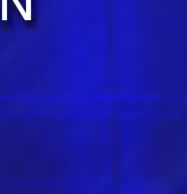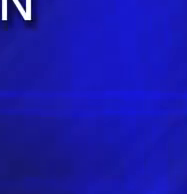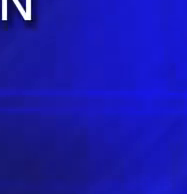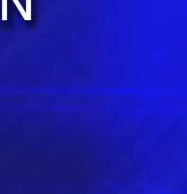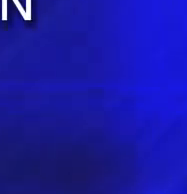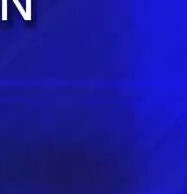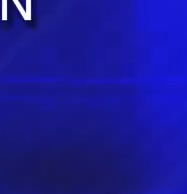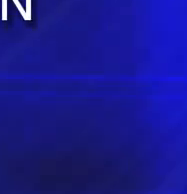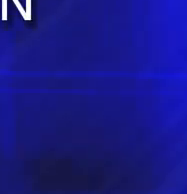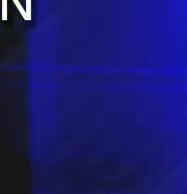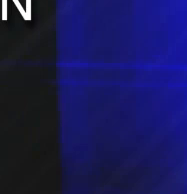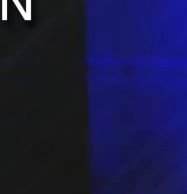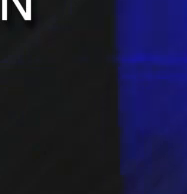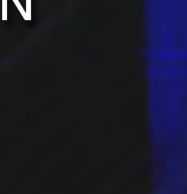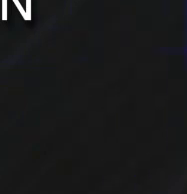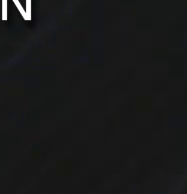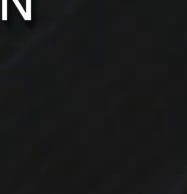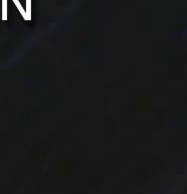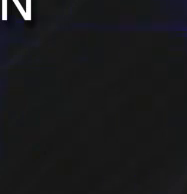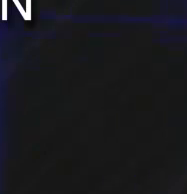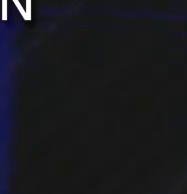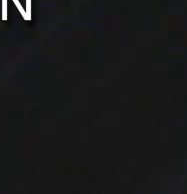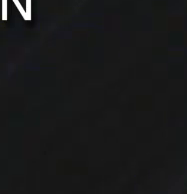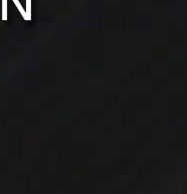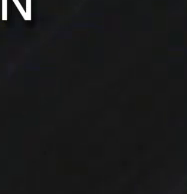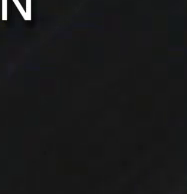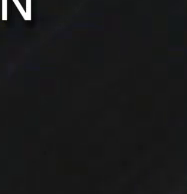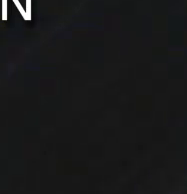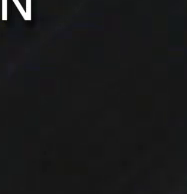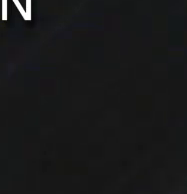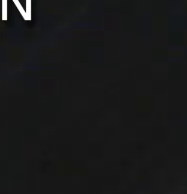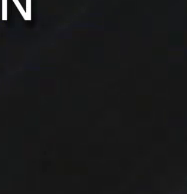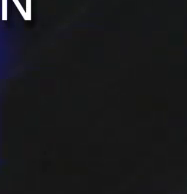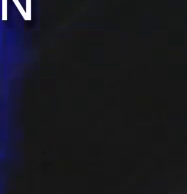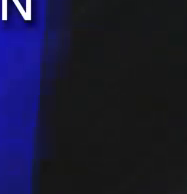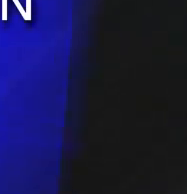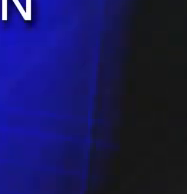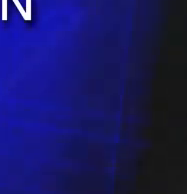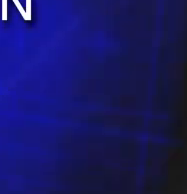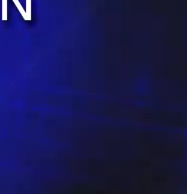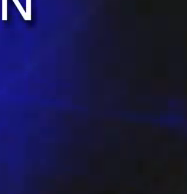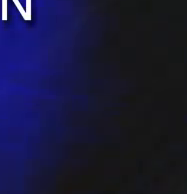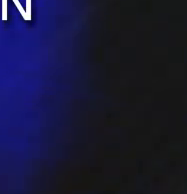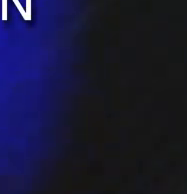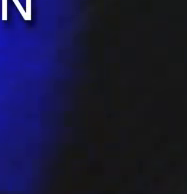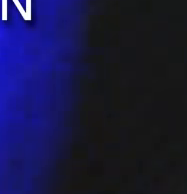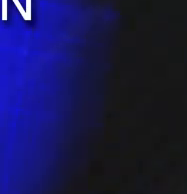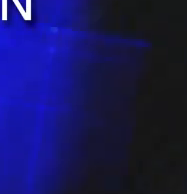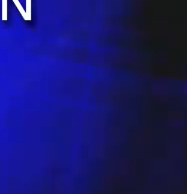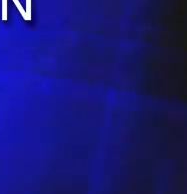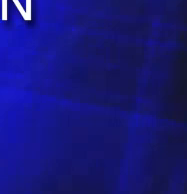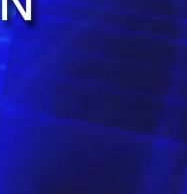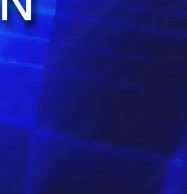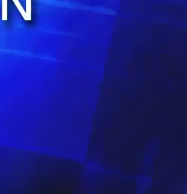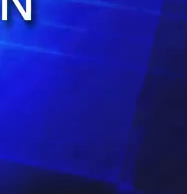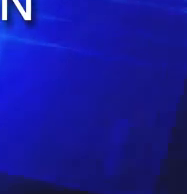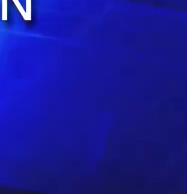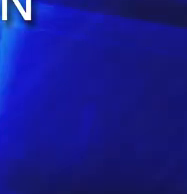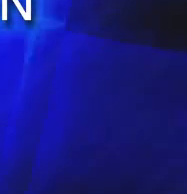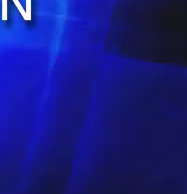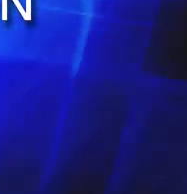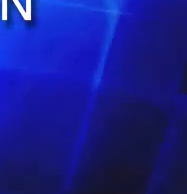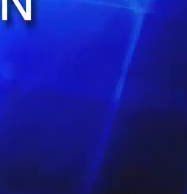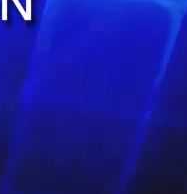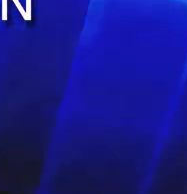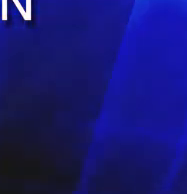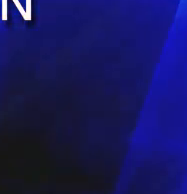mente Entonces merimna es dividir la mente pero